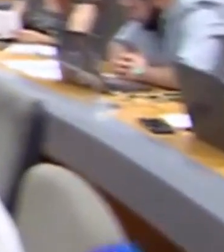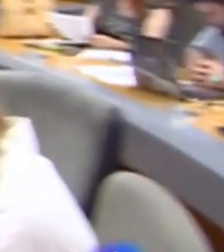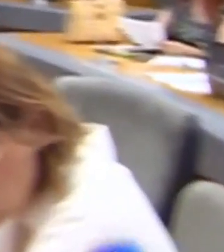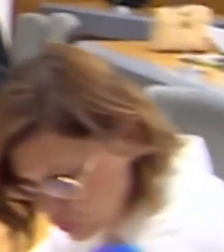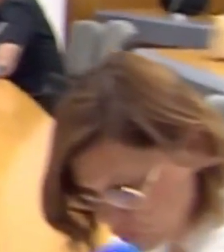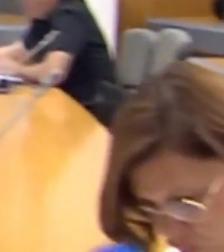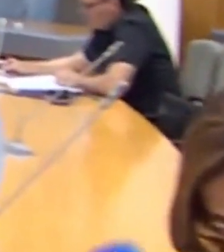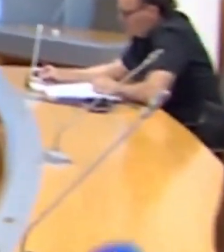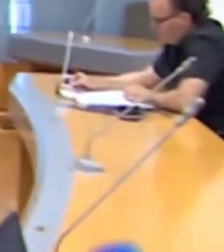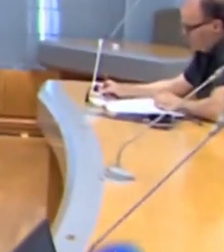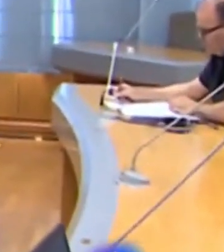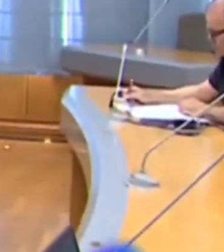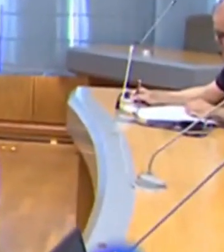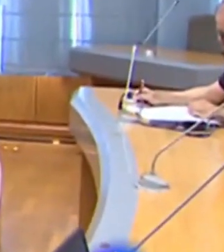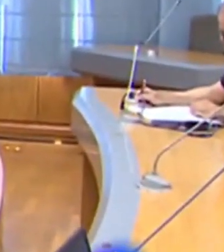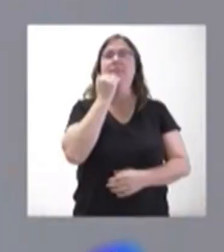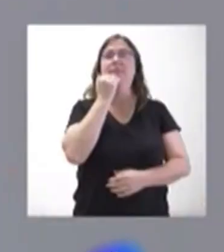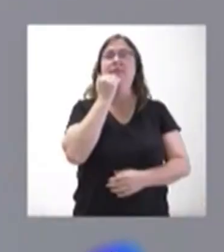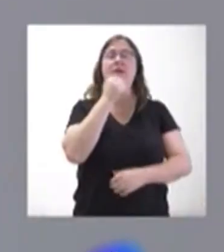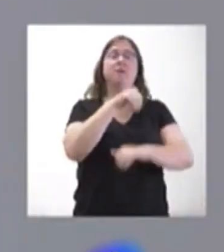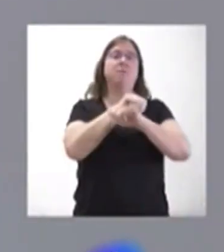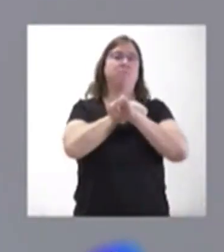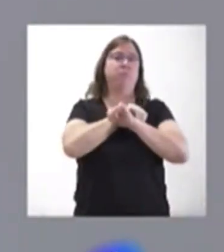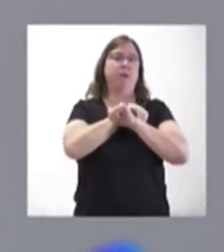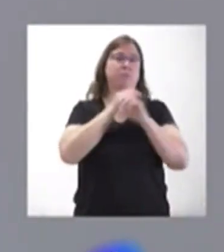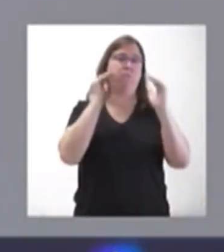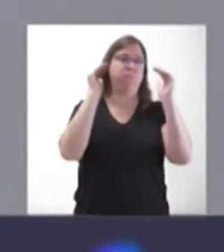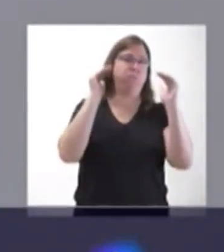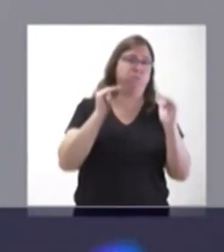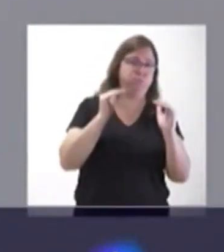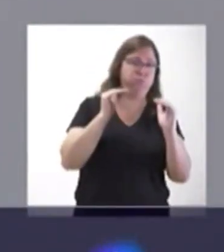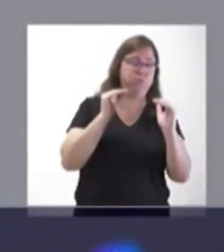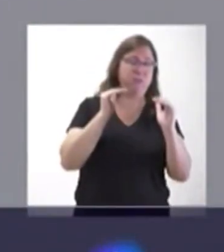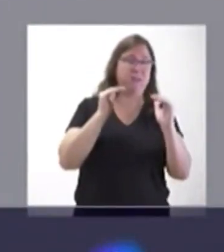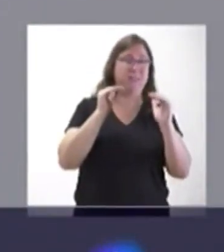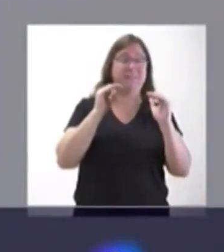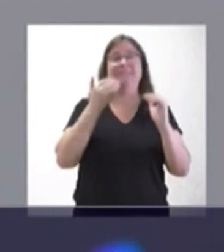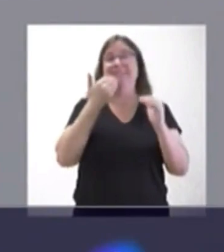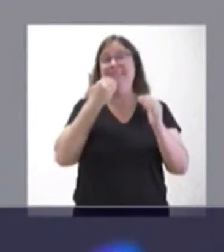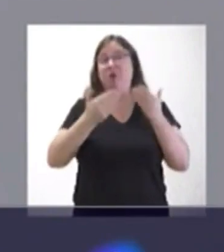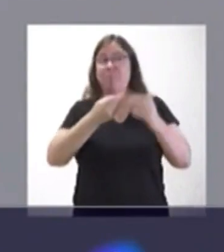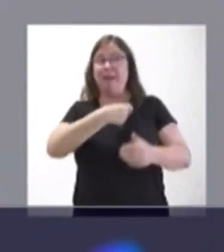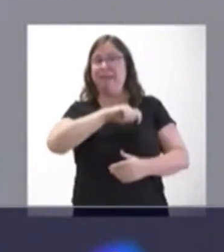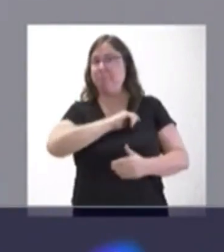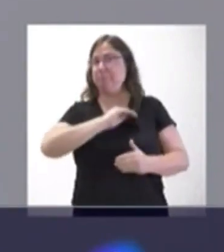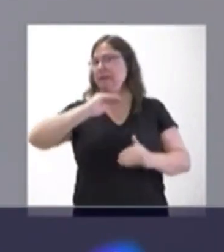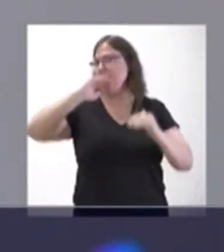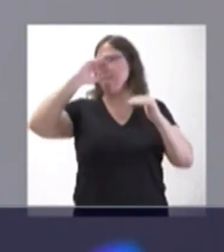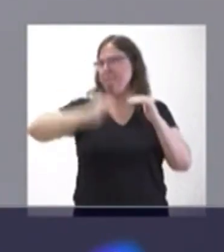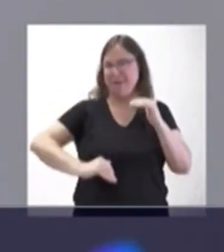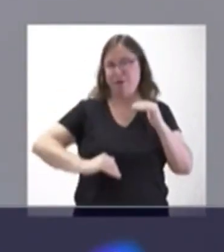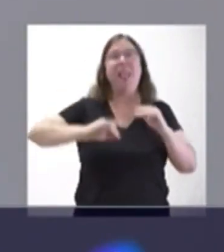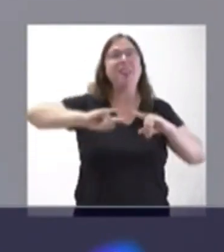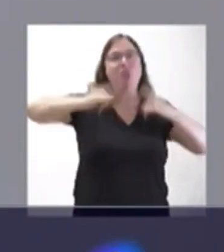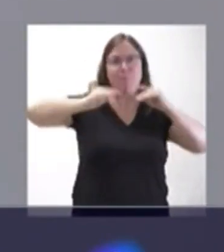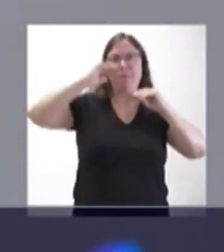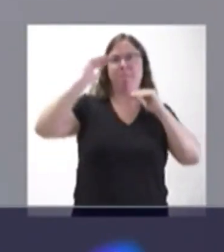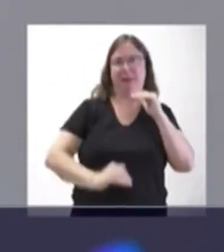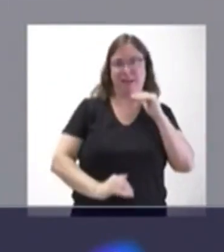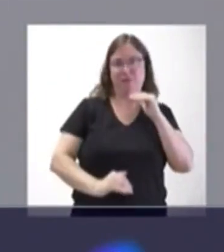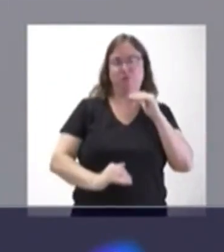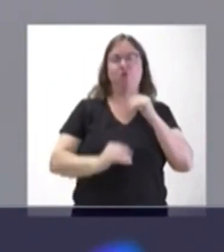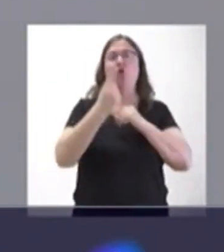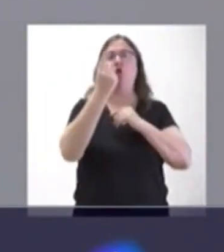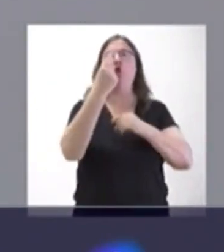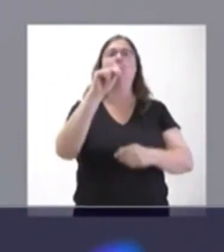Castilla y León supera el millón de ocupados. Baja más del doble que la media española, que tenemos una tasa de paro 2,5